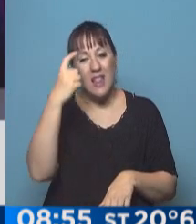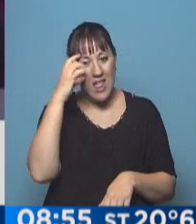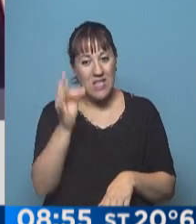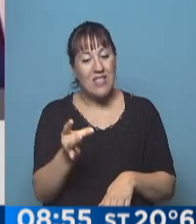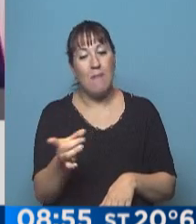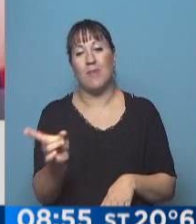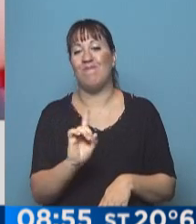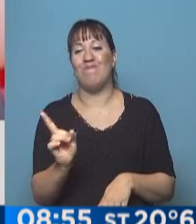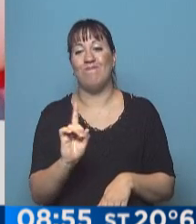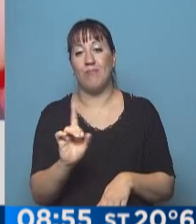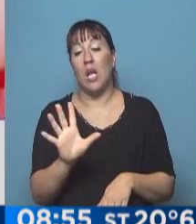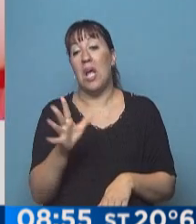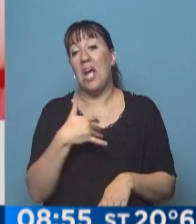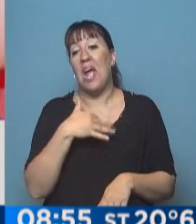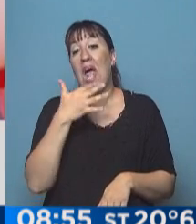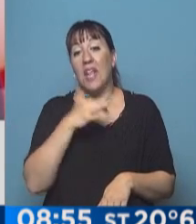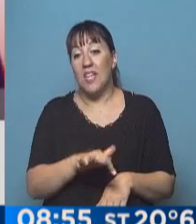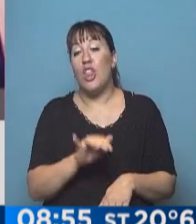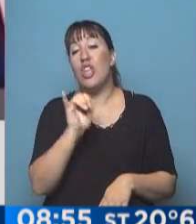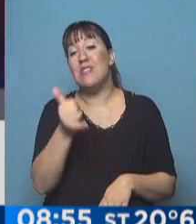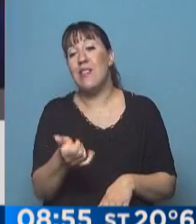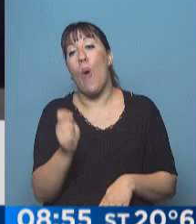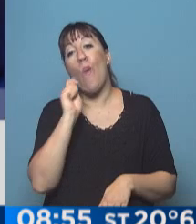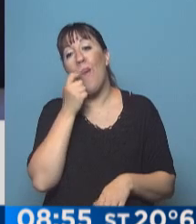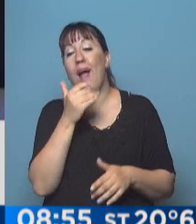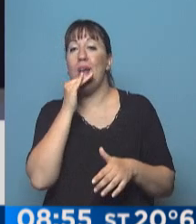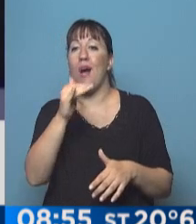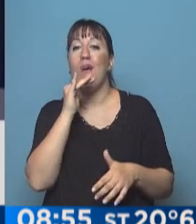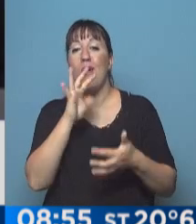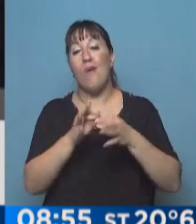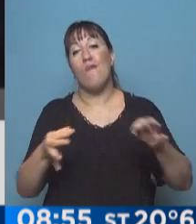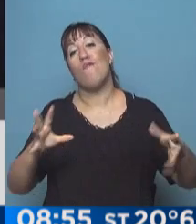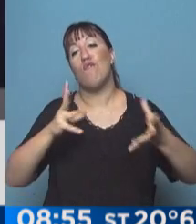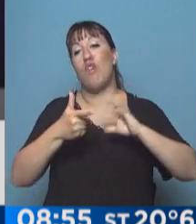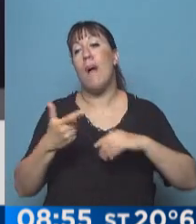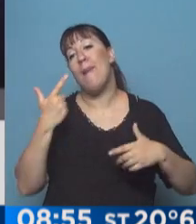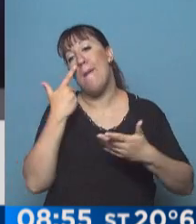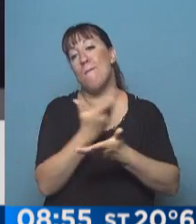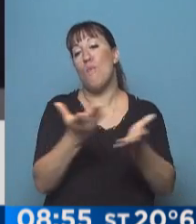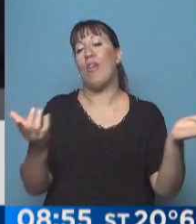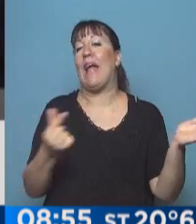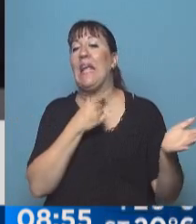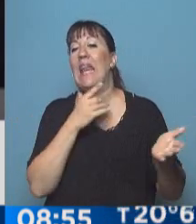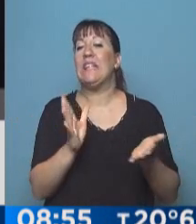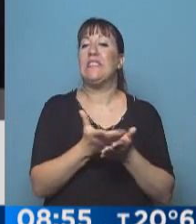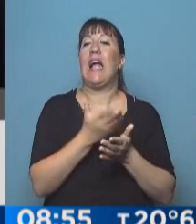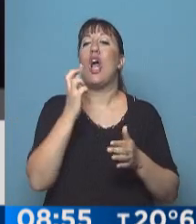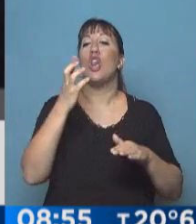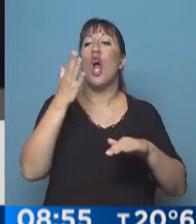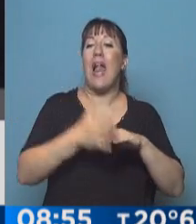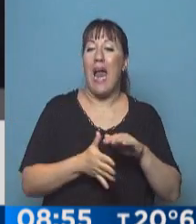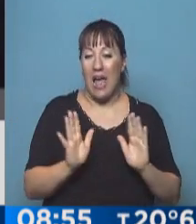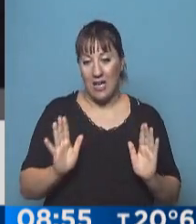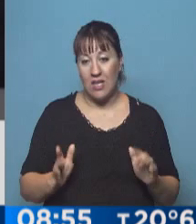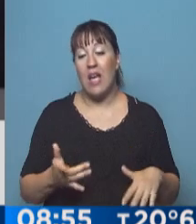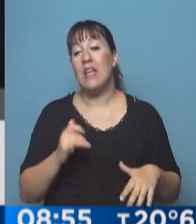lógico. Entiendo de que sea una buena frase para demostrar una intención de que quiere levantar los cepos, en eso estoy de acuerdo. Por supuesto de